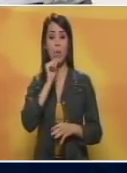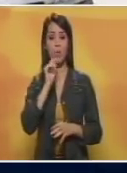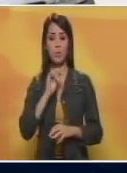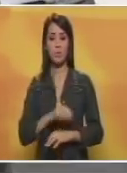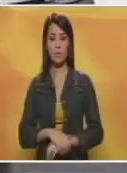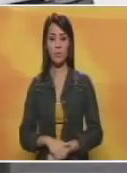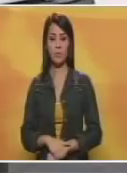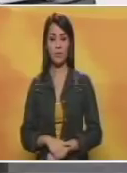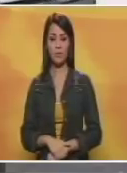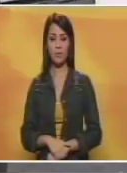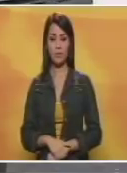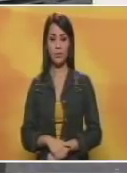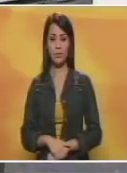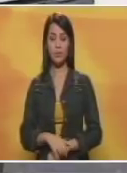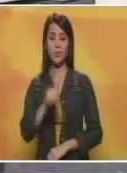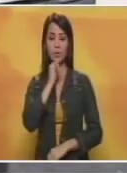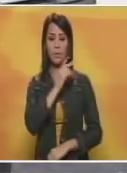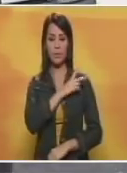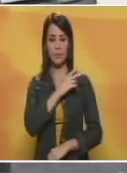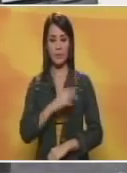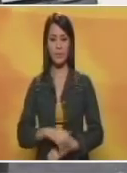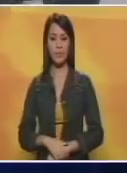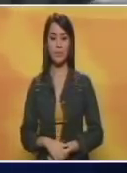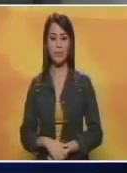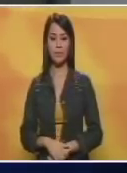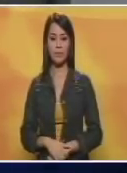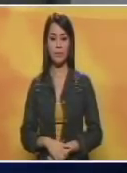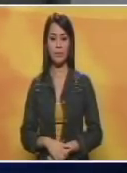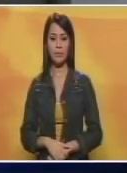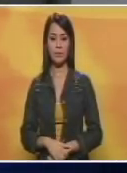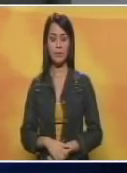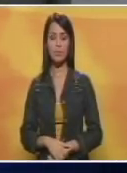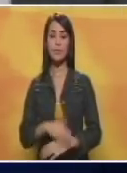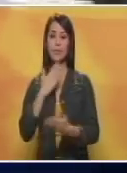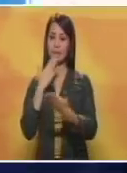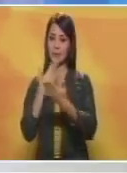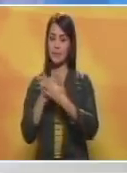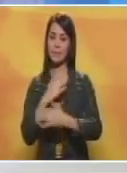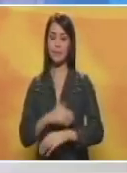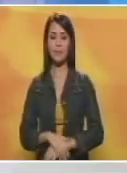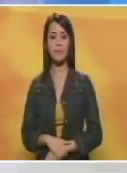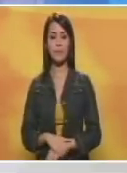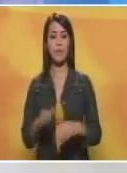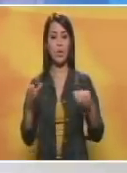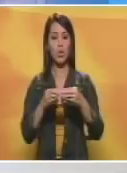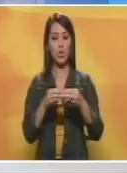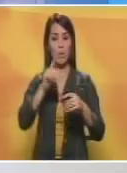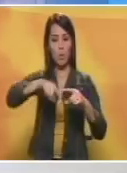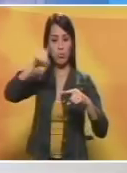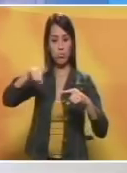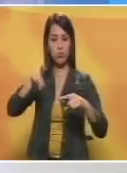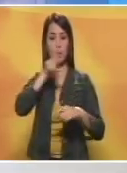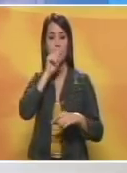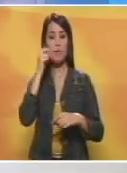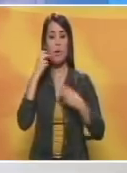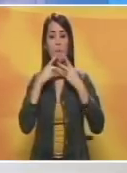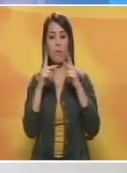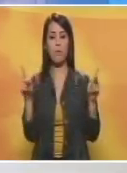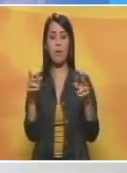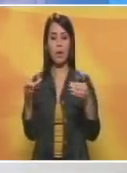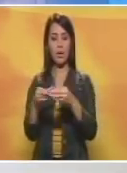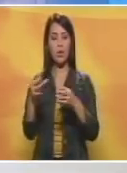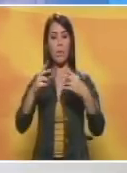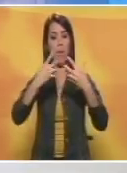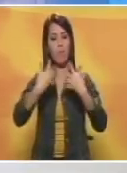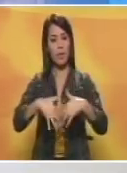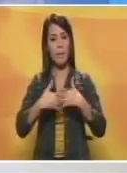el agua santiago gutiérrez noticiero venevisión gracias santiago corpórea que informó a través de su cuenta en twitter que personal de